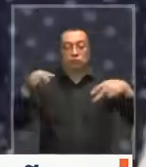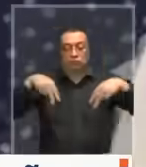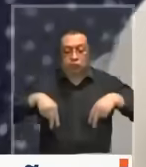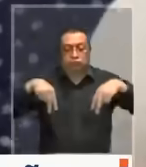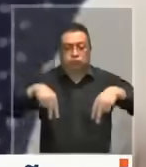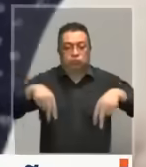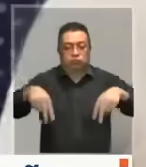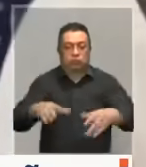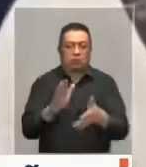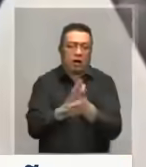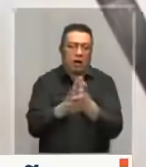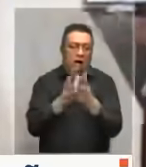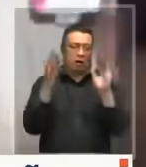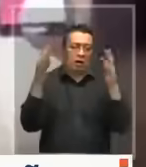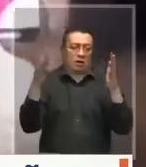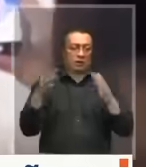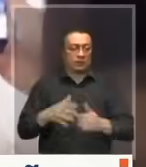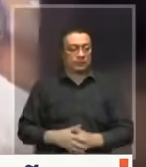honor.